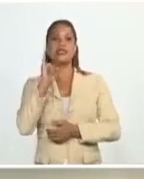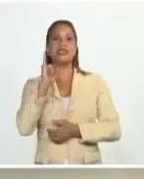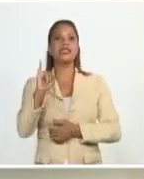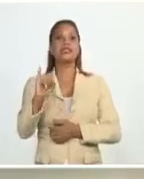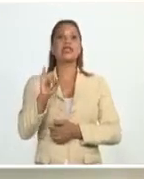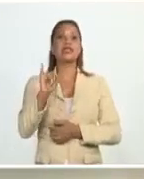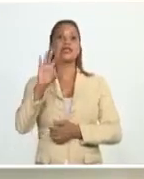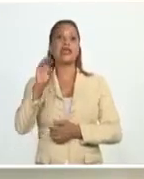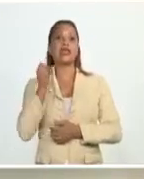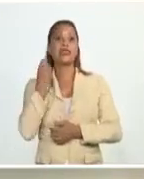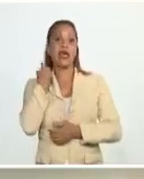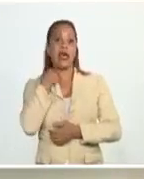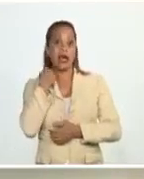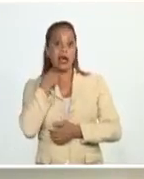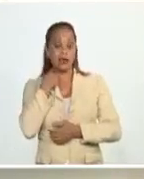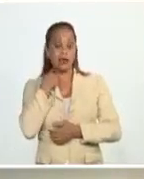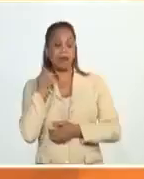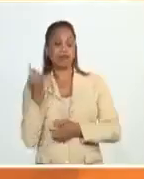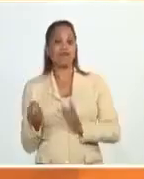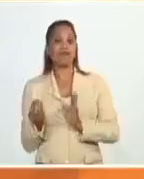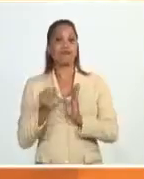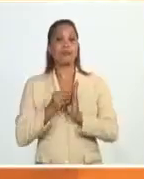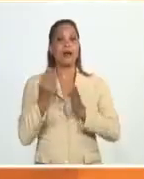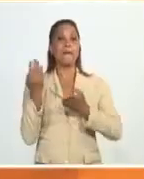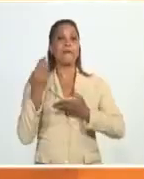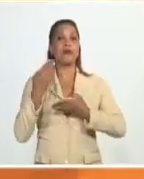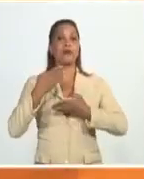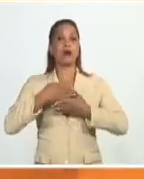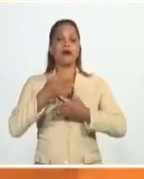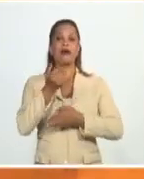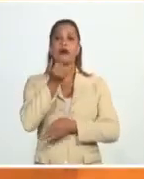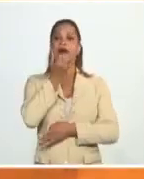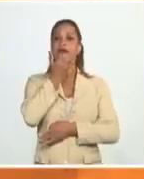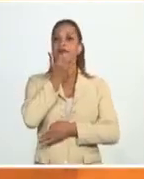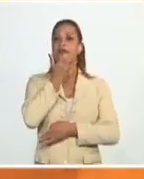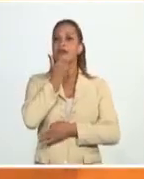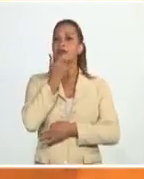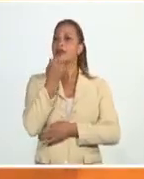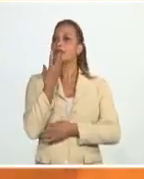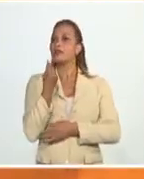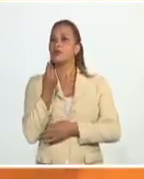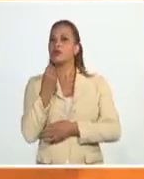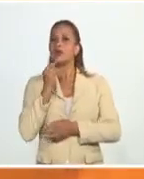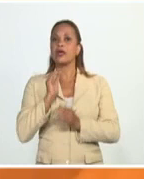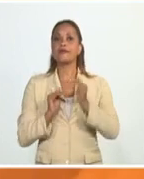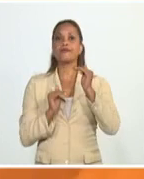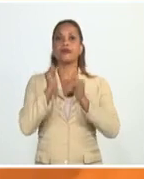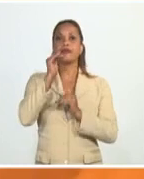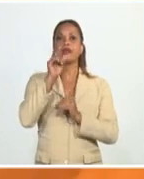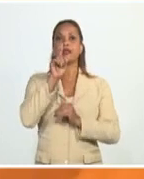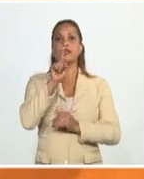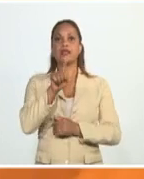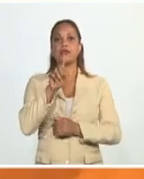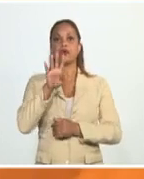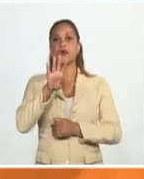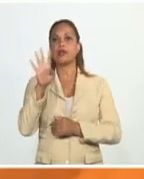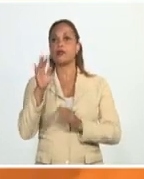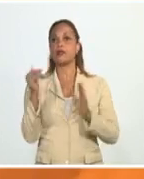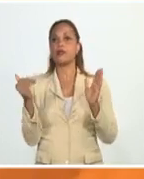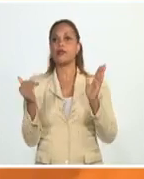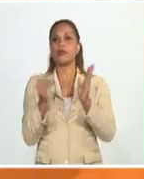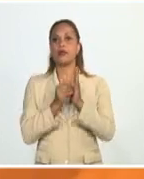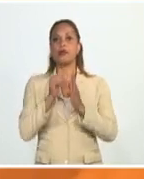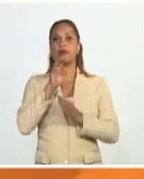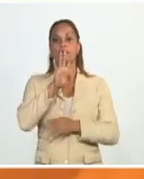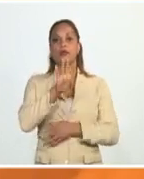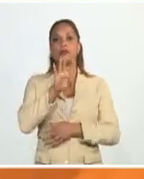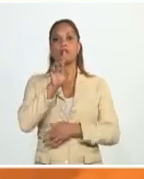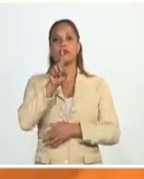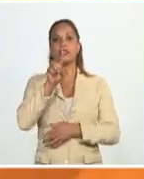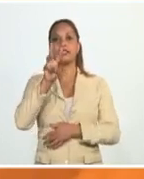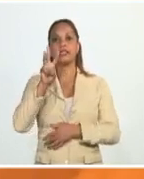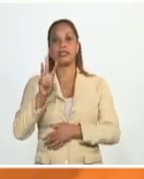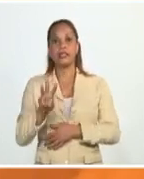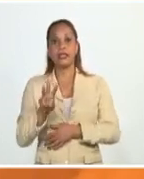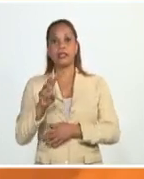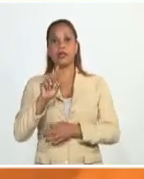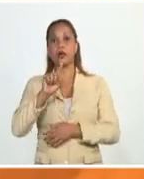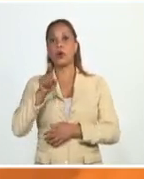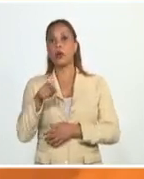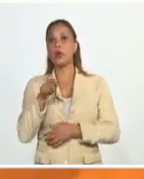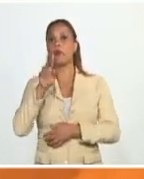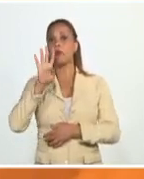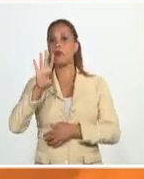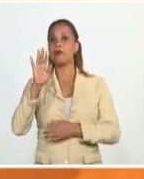que lleva aplicándose el bloqueo, los daños acumulados ascienden a 144.413,4 millones